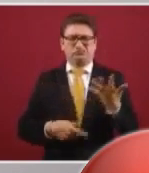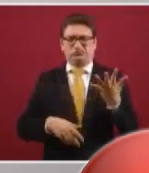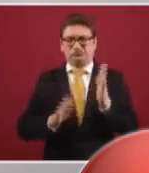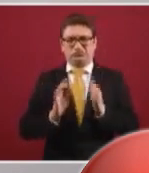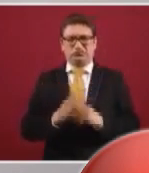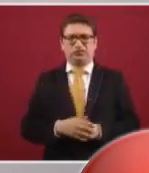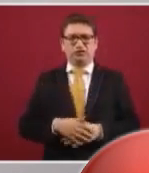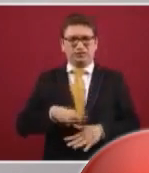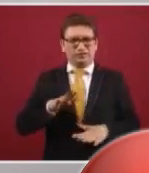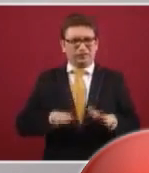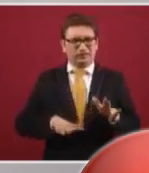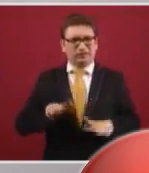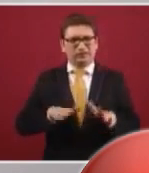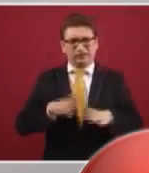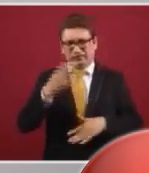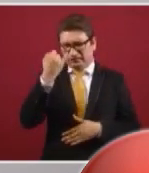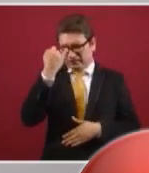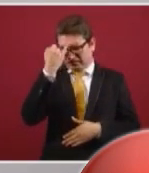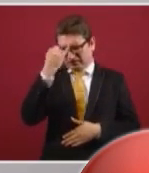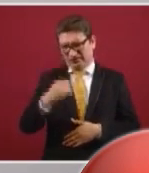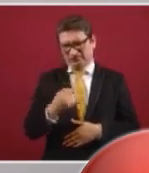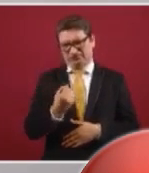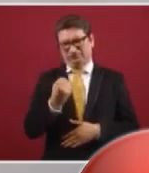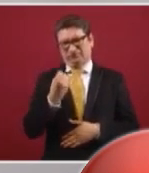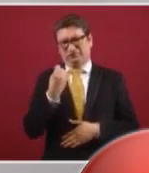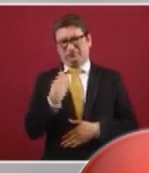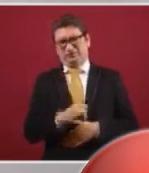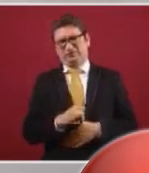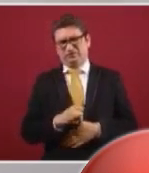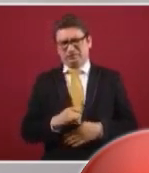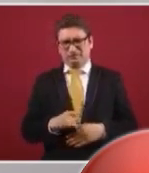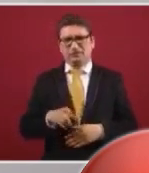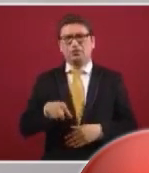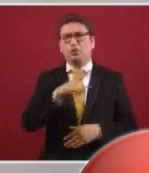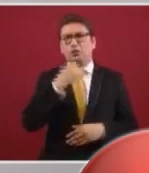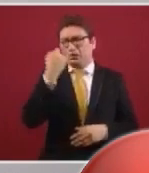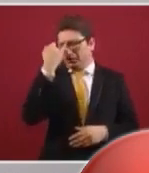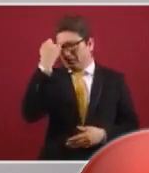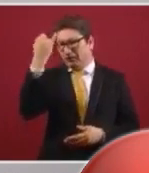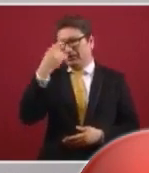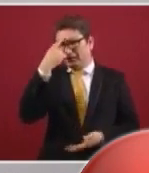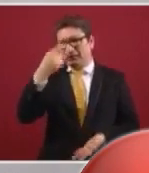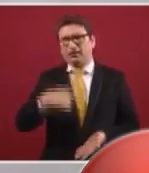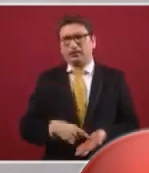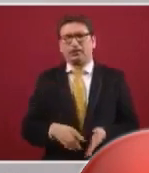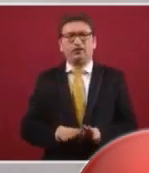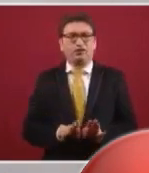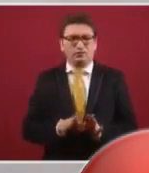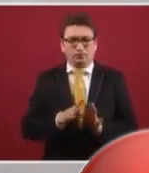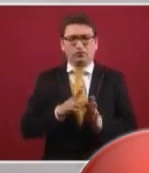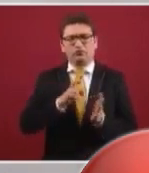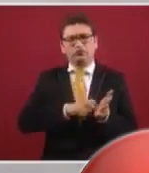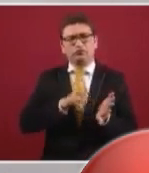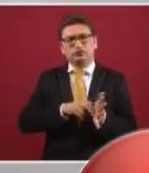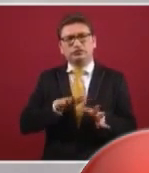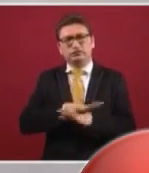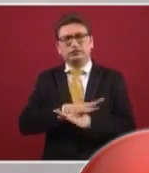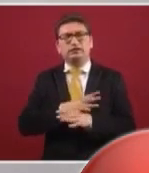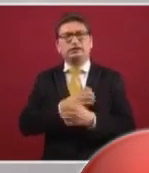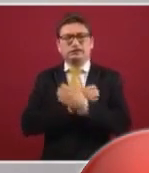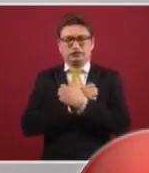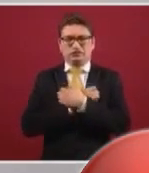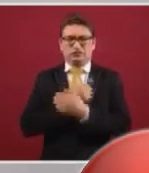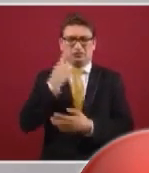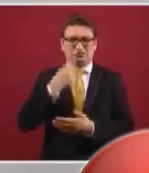a veces de manera absurda. Imagínense imponer una reforma educativa por la